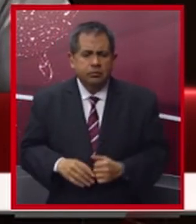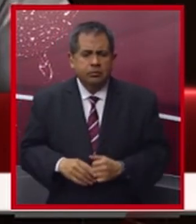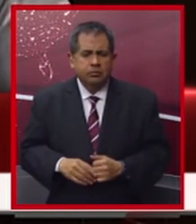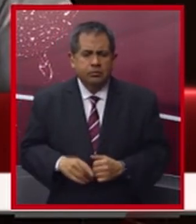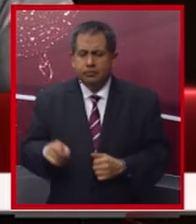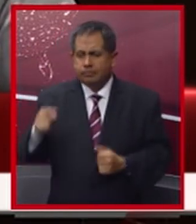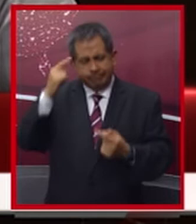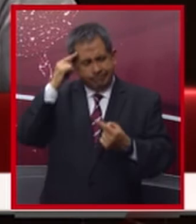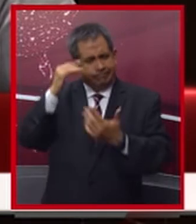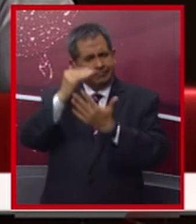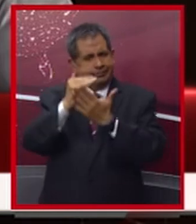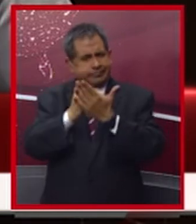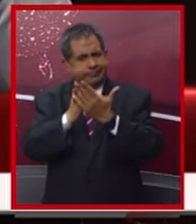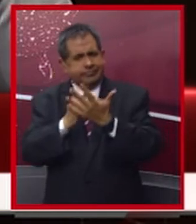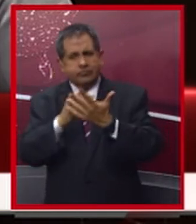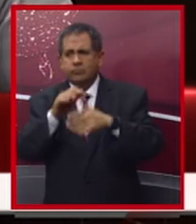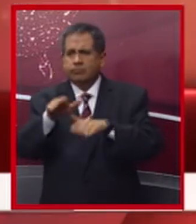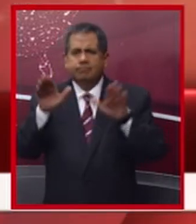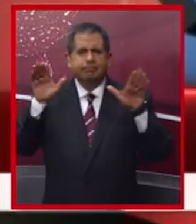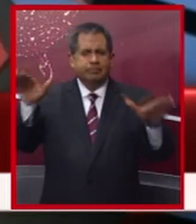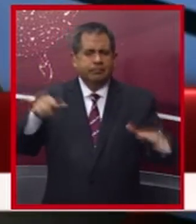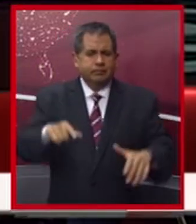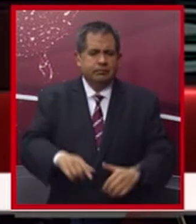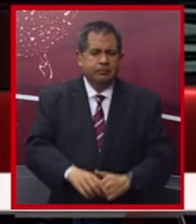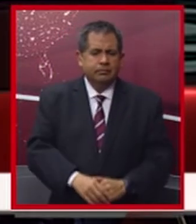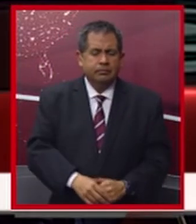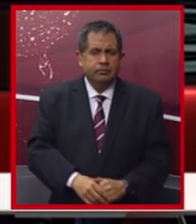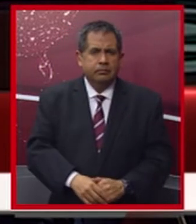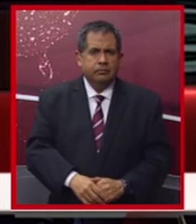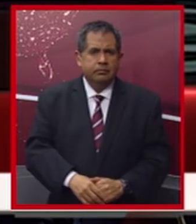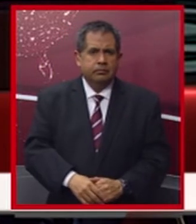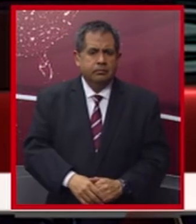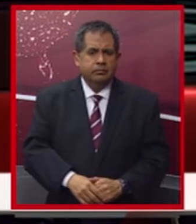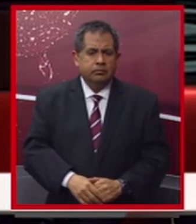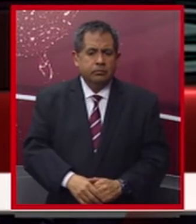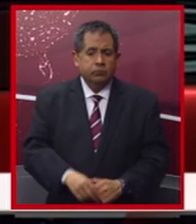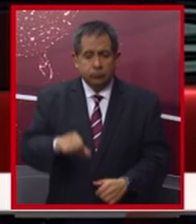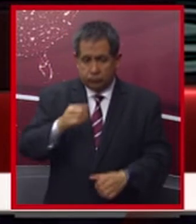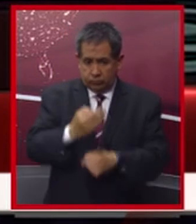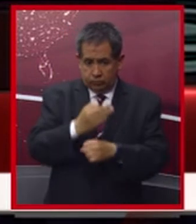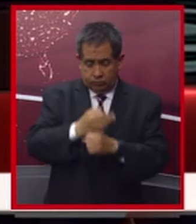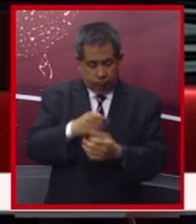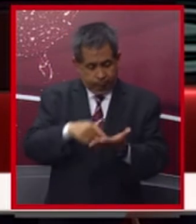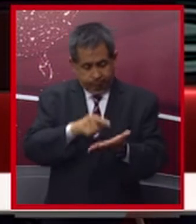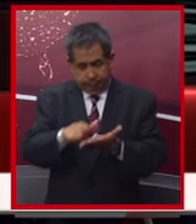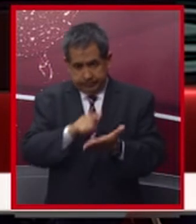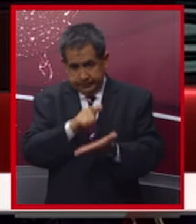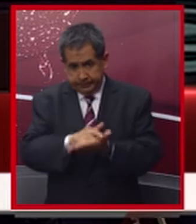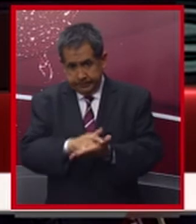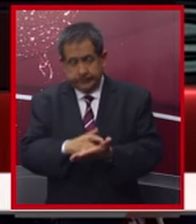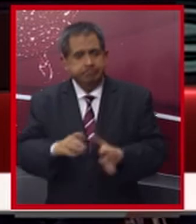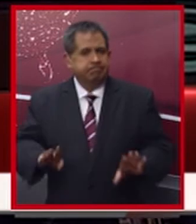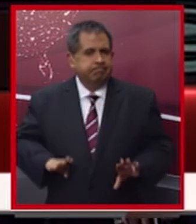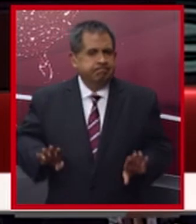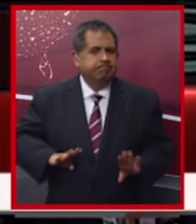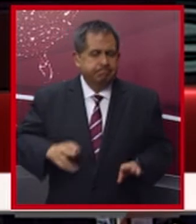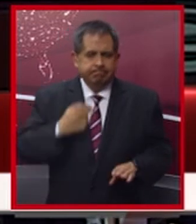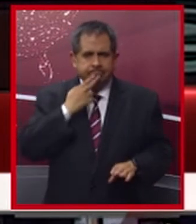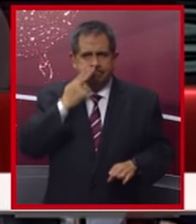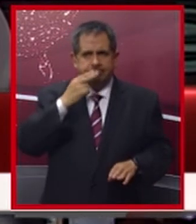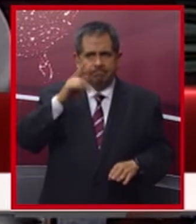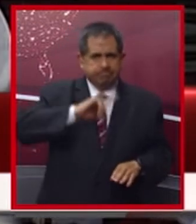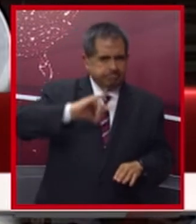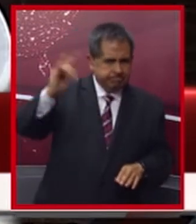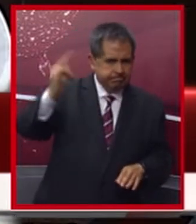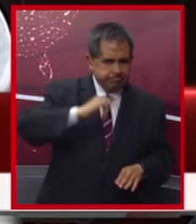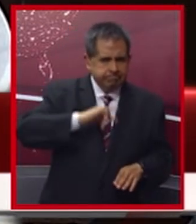preponderancia en el mercado aeronáutico. La reforma que hoy está en discusión traerá beneficios al sector transporte aéreo,